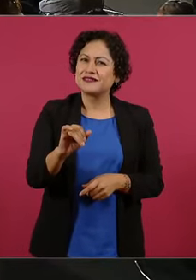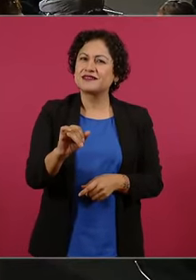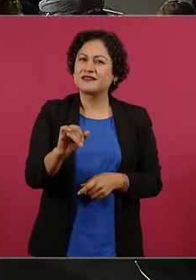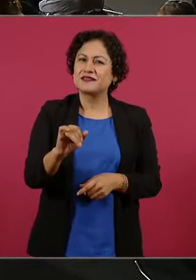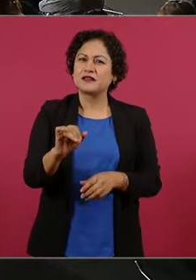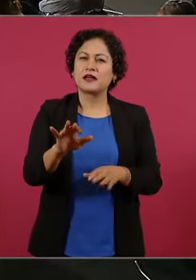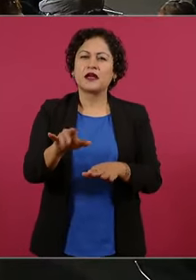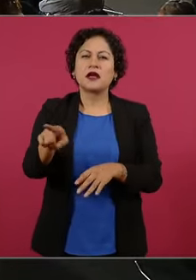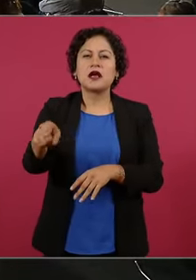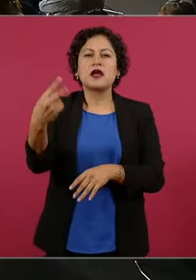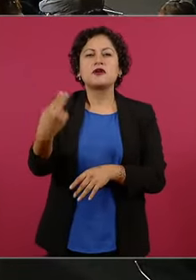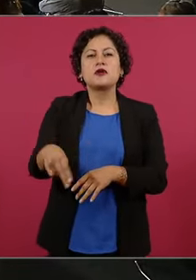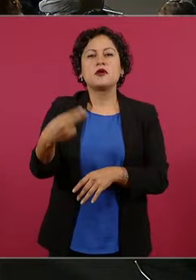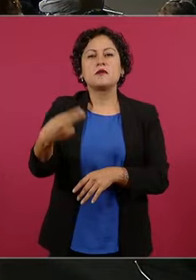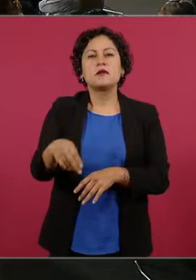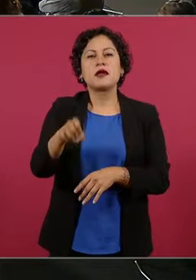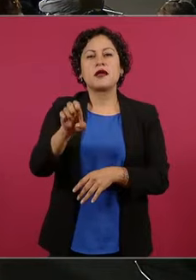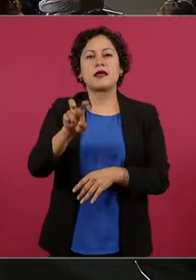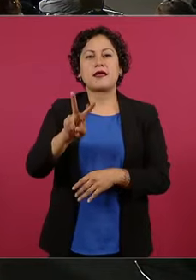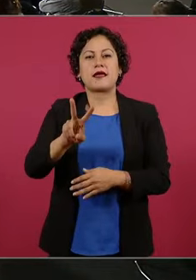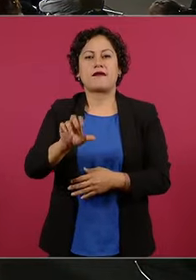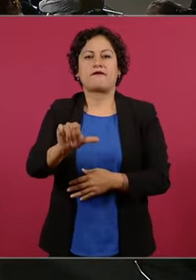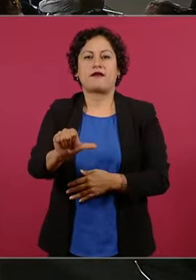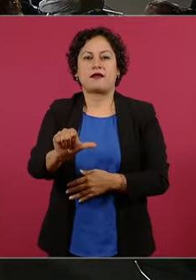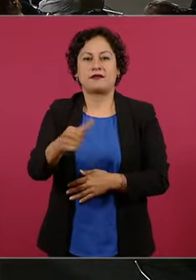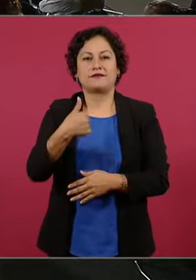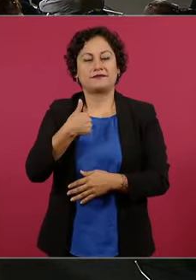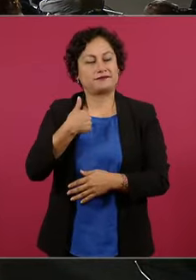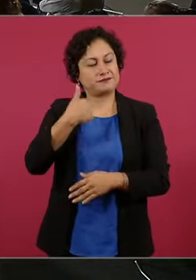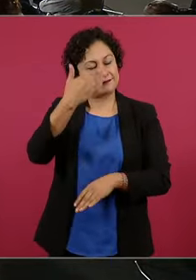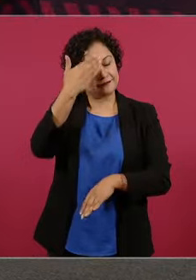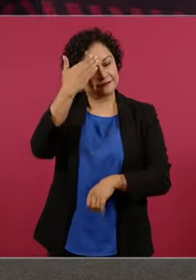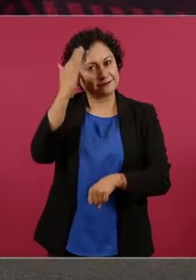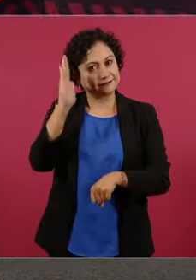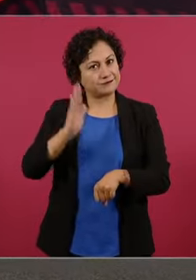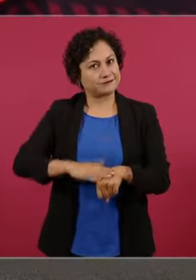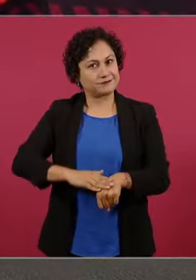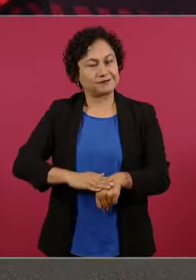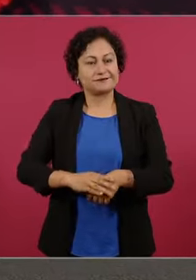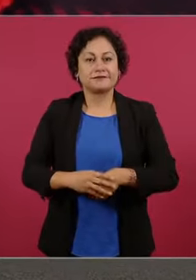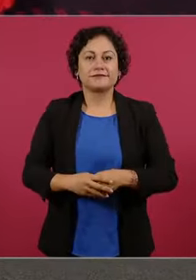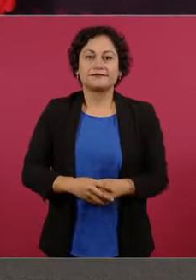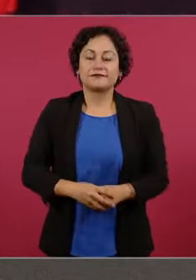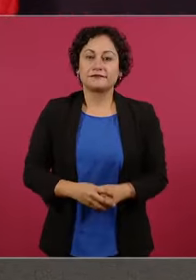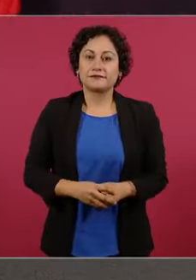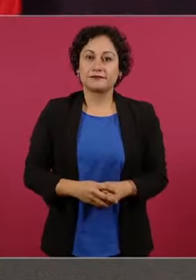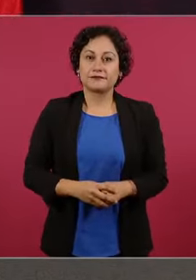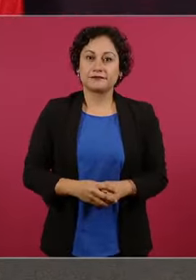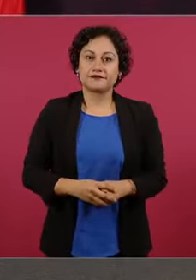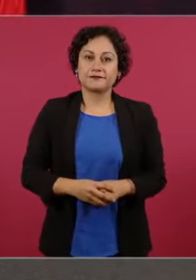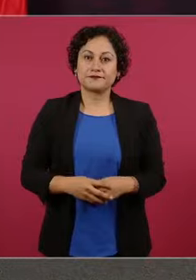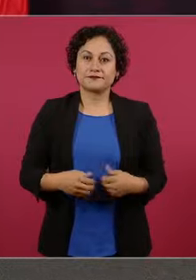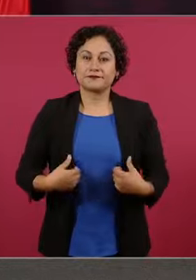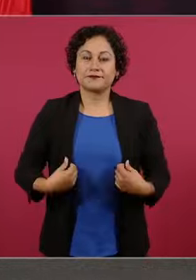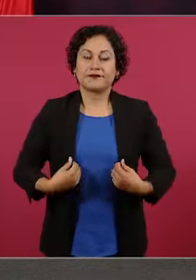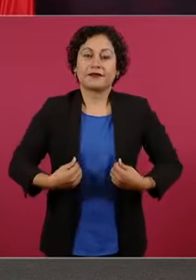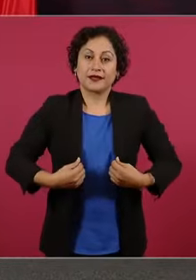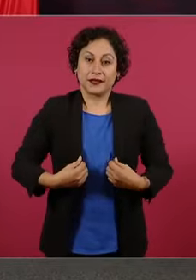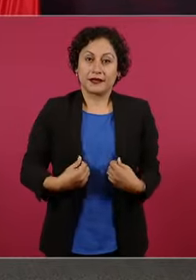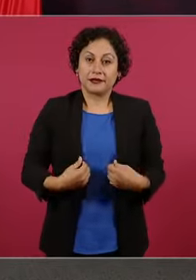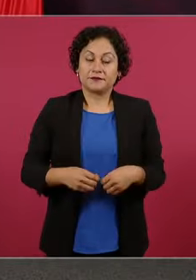Su nombre es Eva, por eso lo tengo aquí. Eva Cadena. Sí. Y el